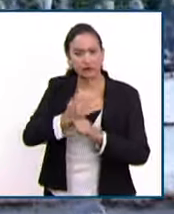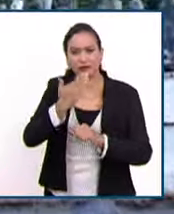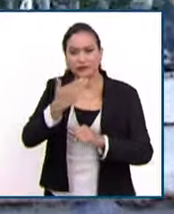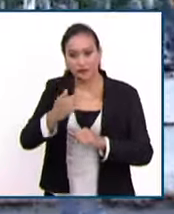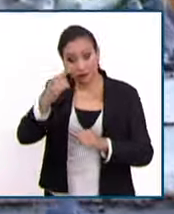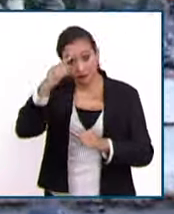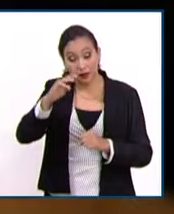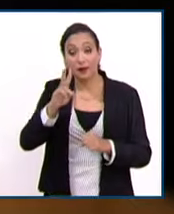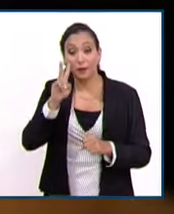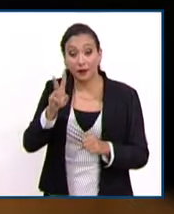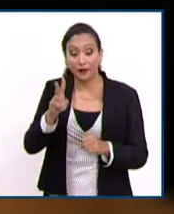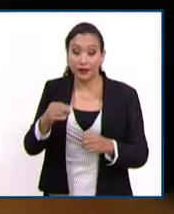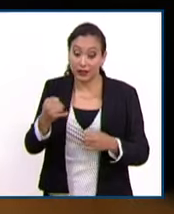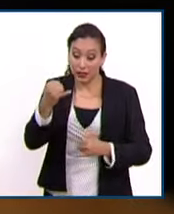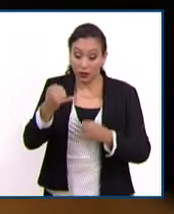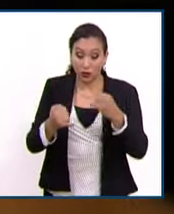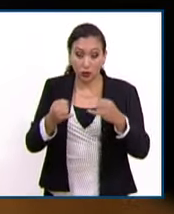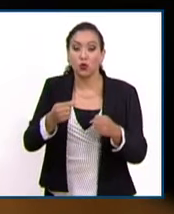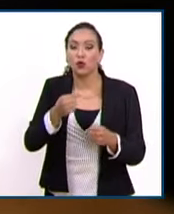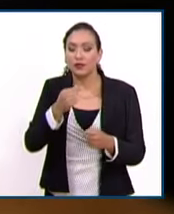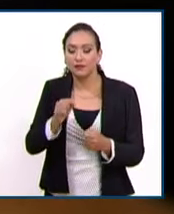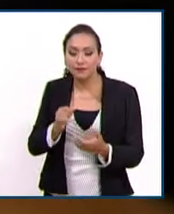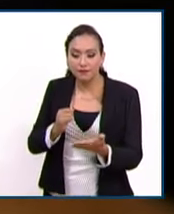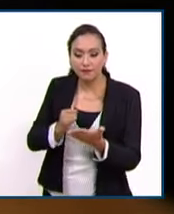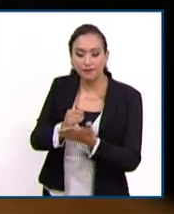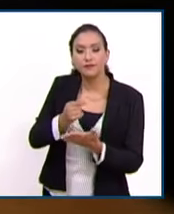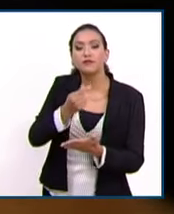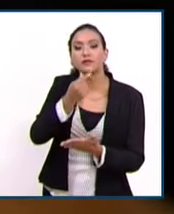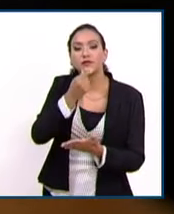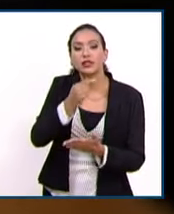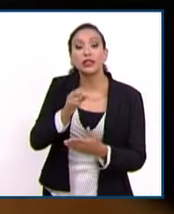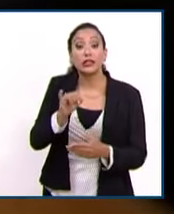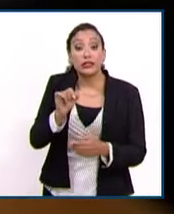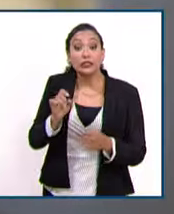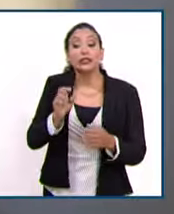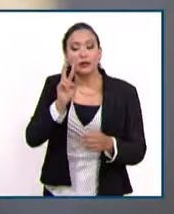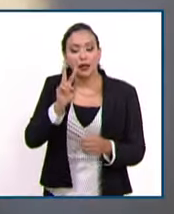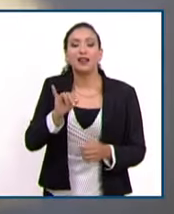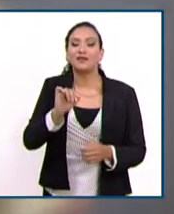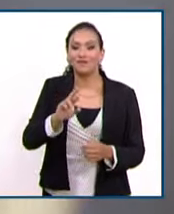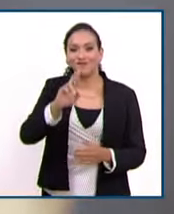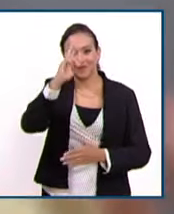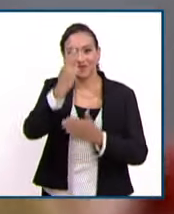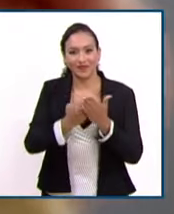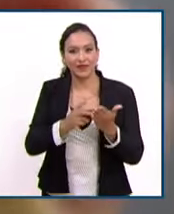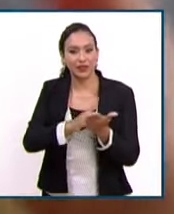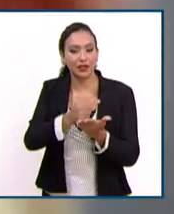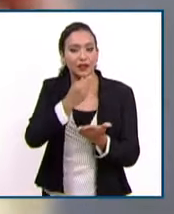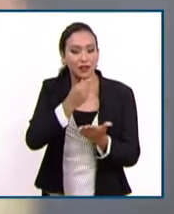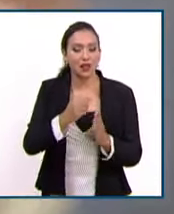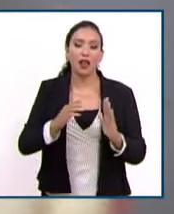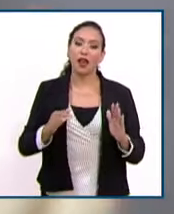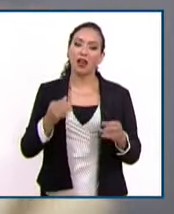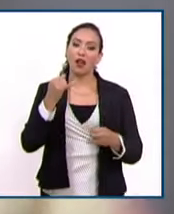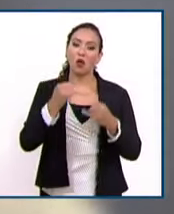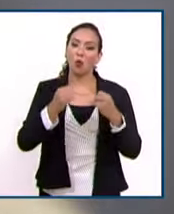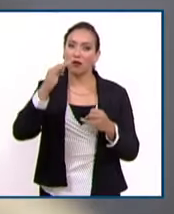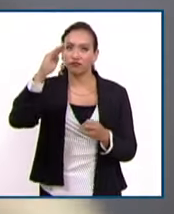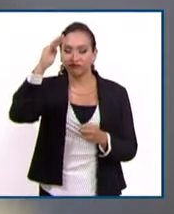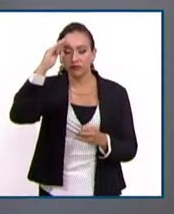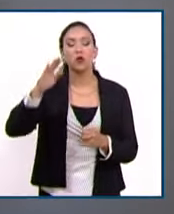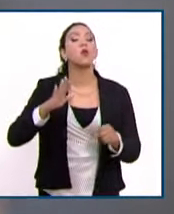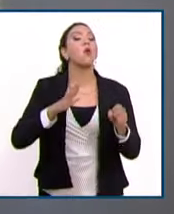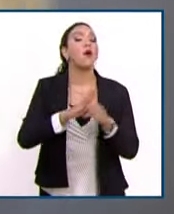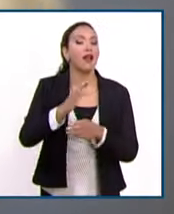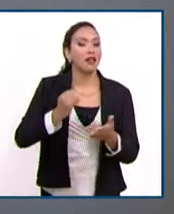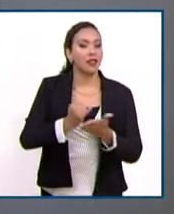el derecho de la persona menor de edad y de estimar que sí se afecta el derecho de la persona menor de edad, deberá asumir un papel proactivo y llevar a